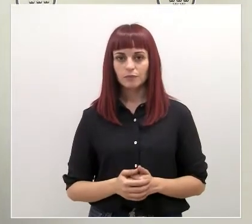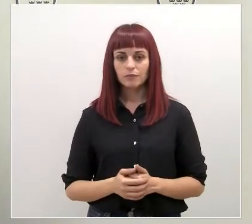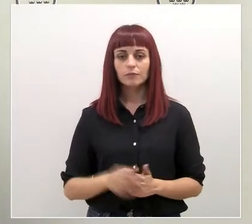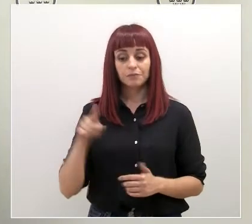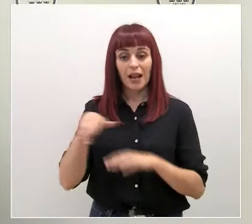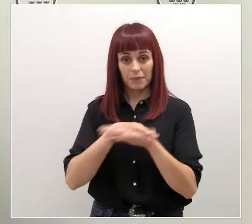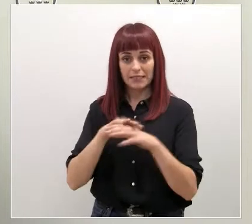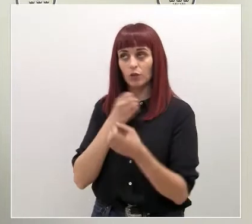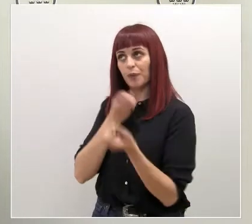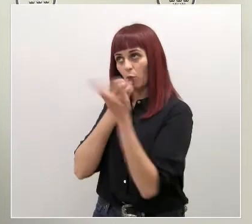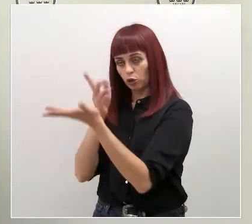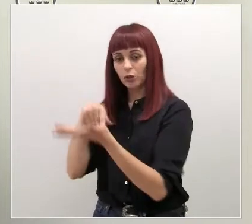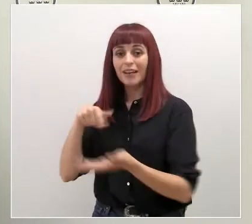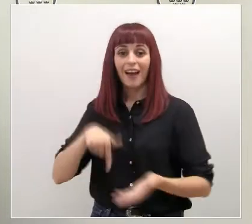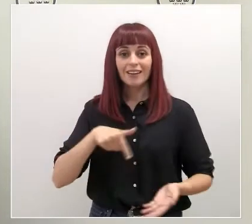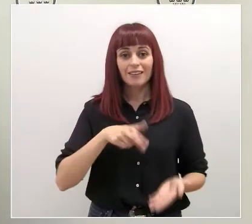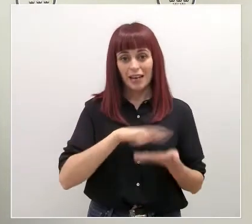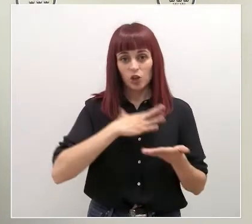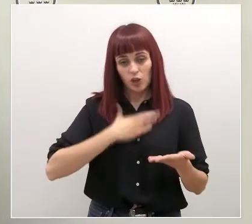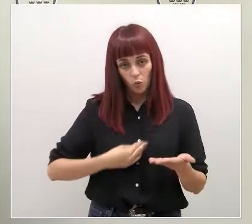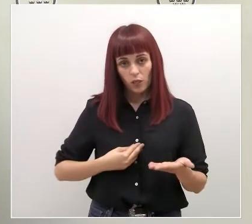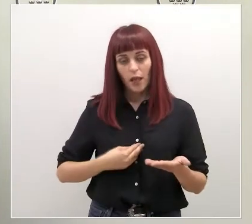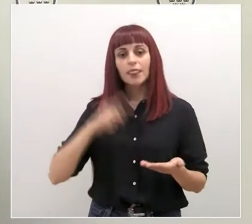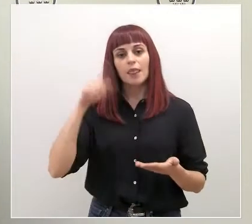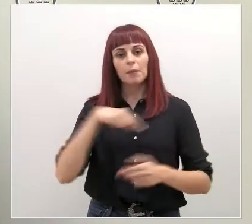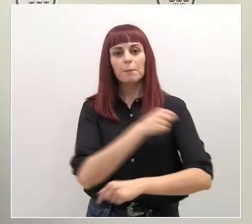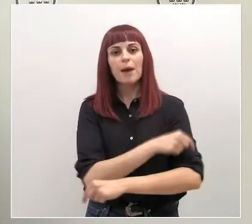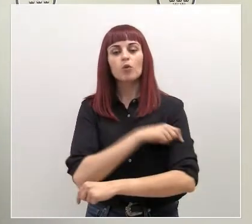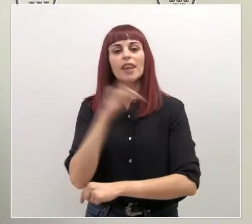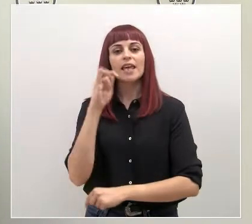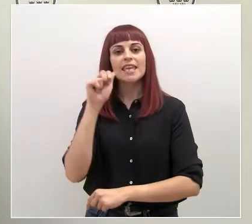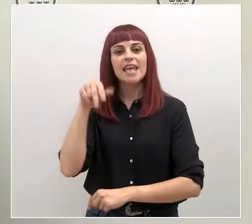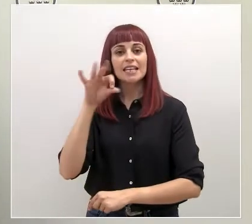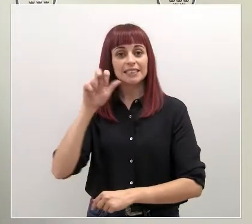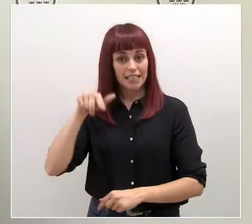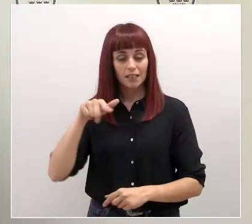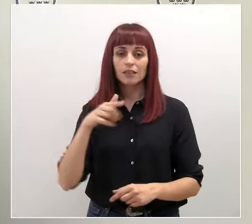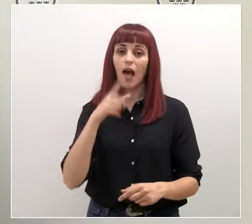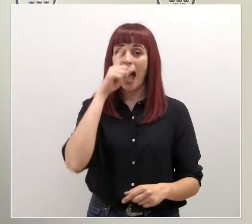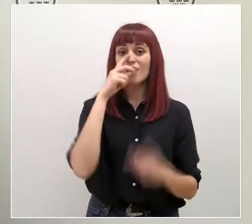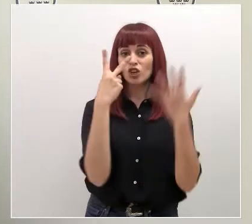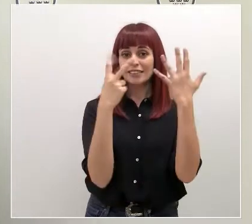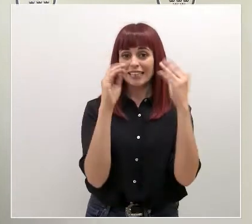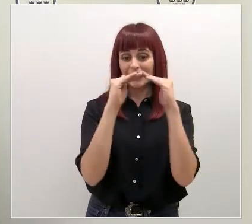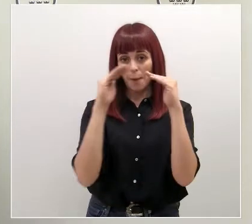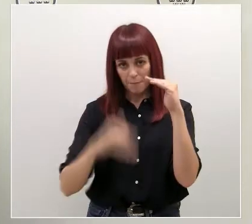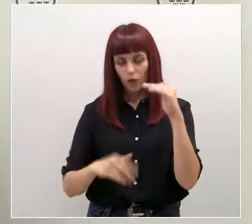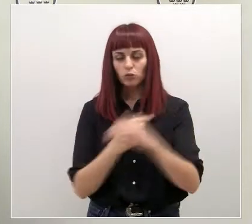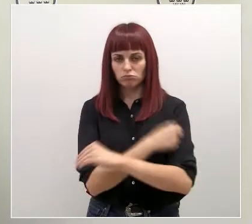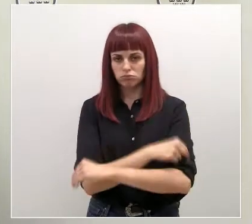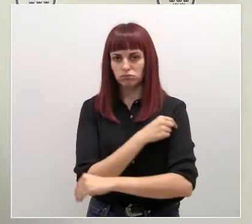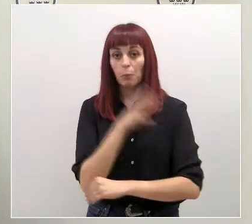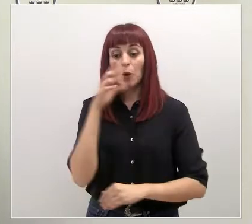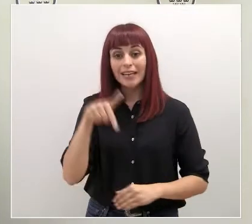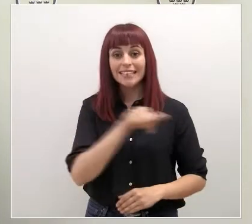del Ministerio que en la región de Murcia también se administrarán las vacunas de Janssen a población menor de 70 años, ya que esta